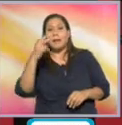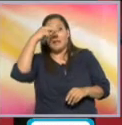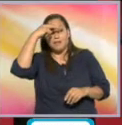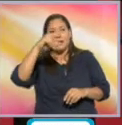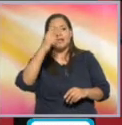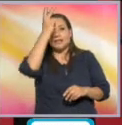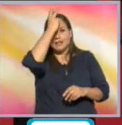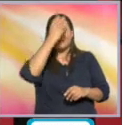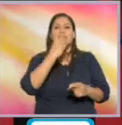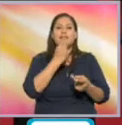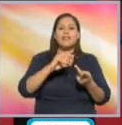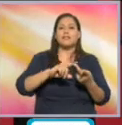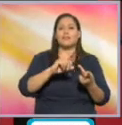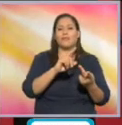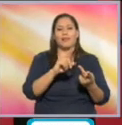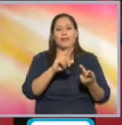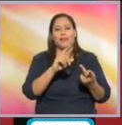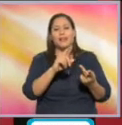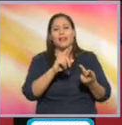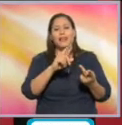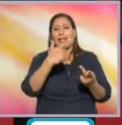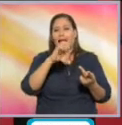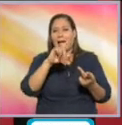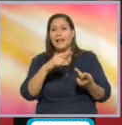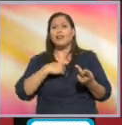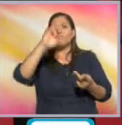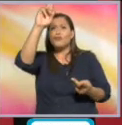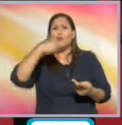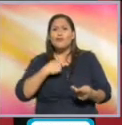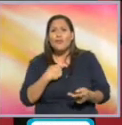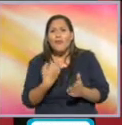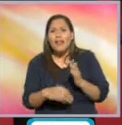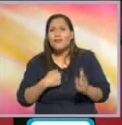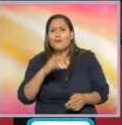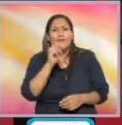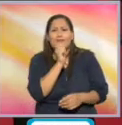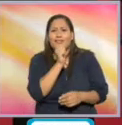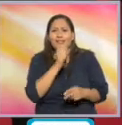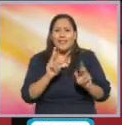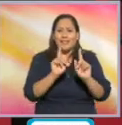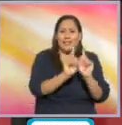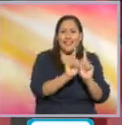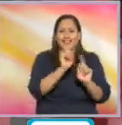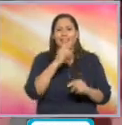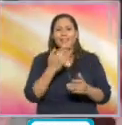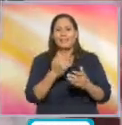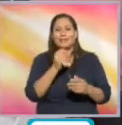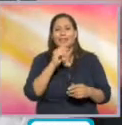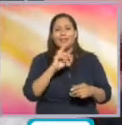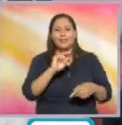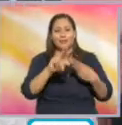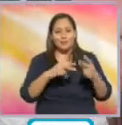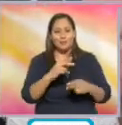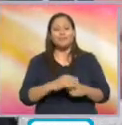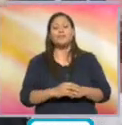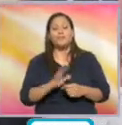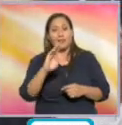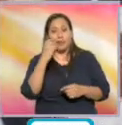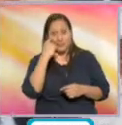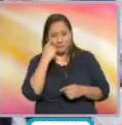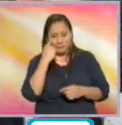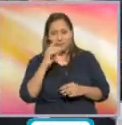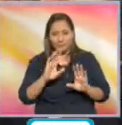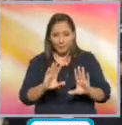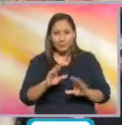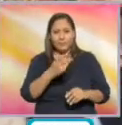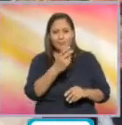Lubeski, exactamente, es el Dream Negro Team en Iñárritu. Y Gael, Cannes. falto yo. Faltas tú, tienes Sí, que claro. ahí, bueno, claro, hacer gestiones. Entonces,